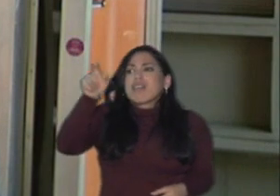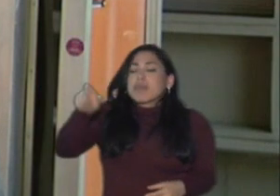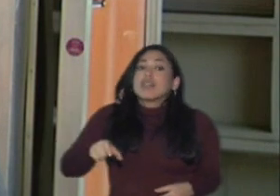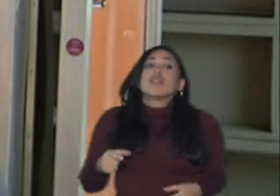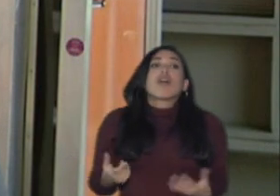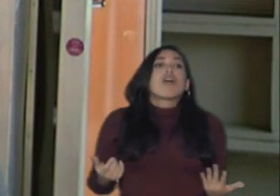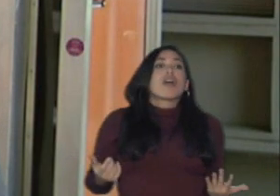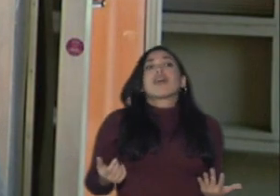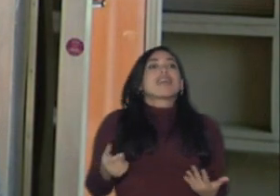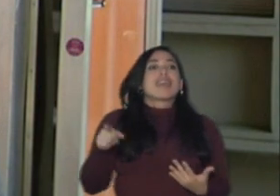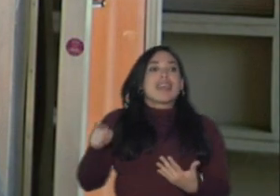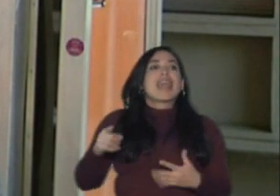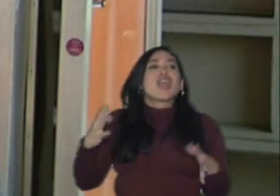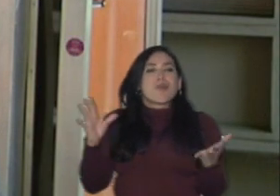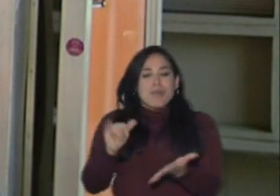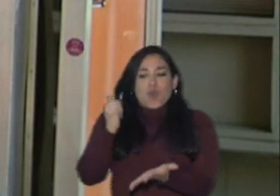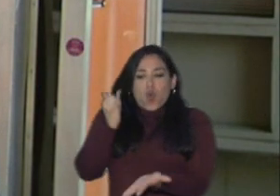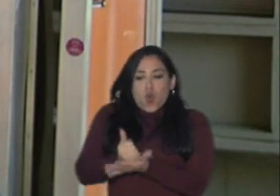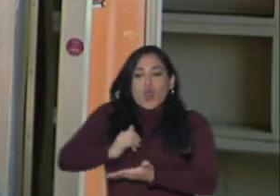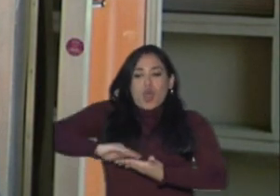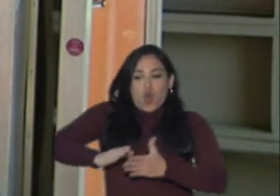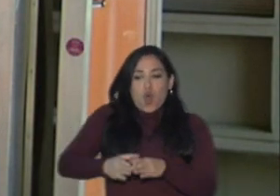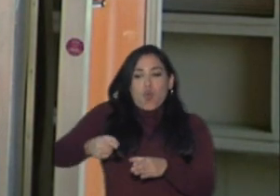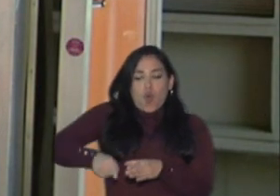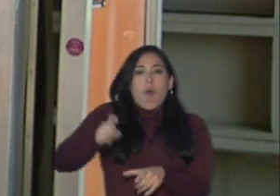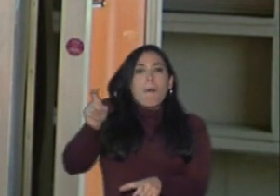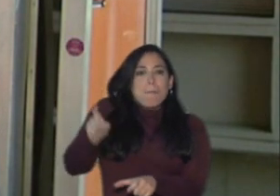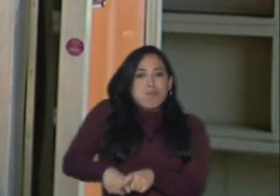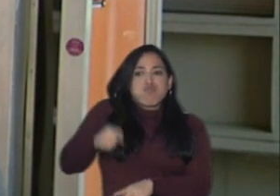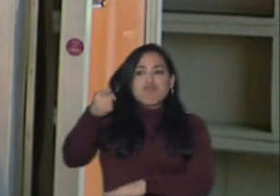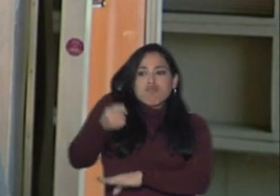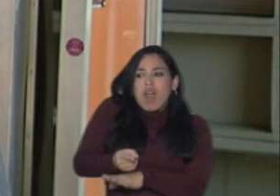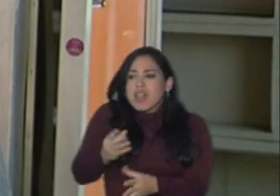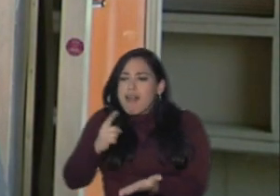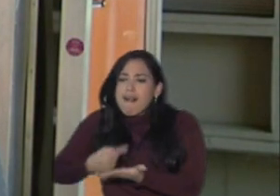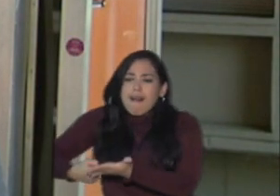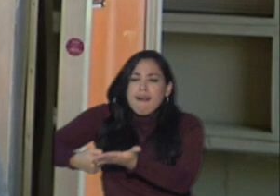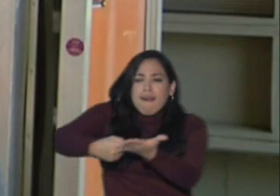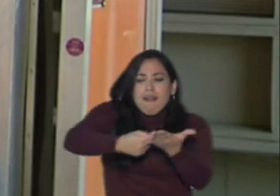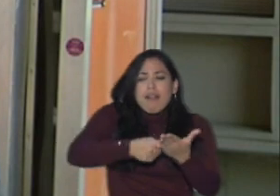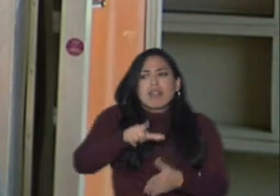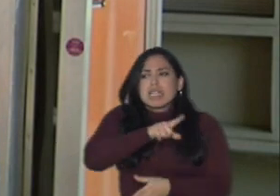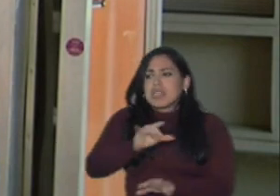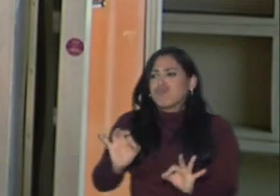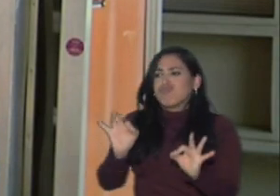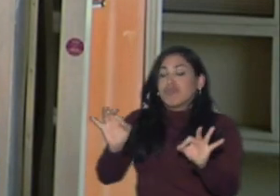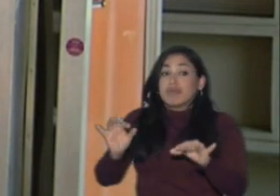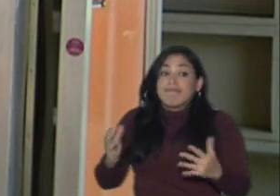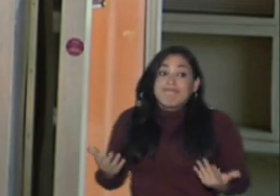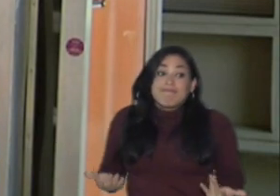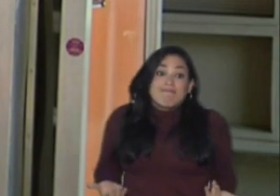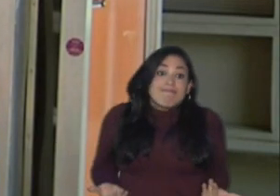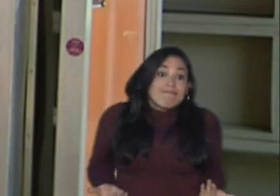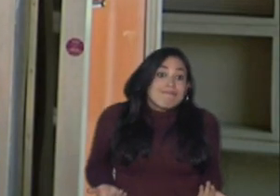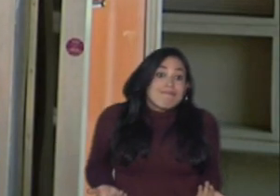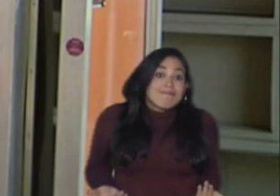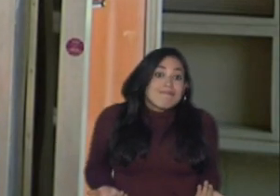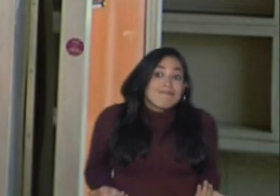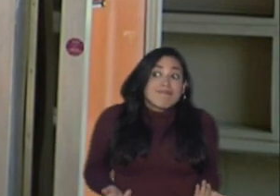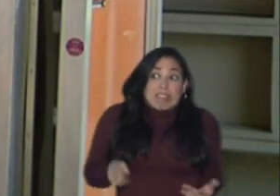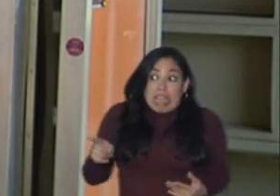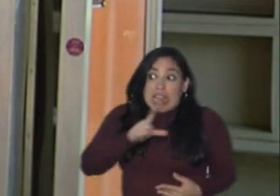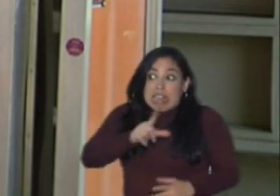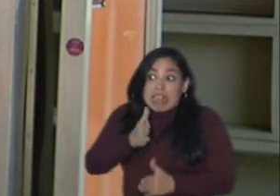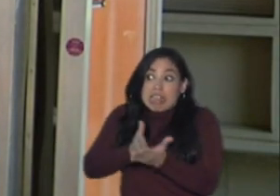había hecho parte de la Junta de Acción Comunal como mandataria, y en este caso ya no era mandataria,